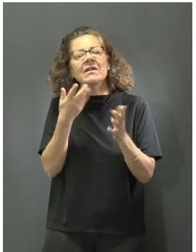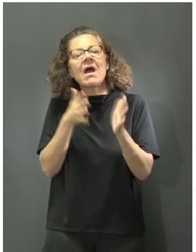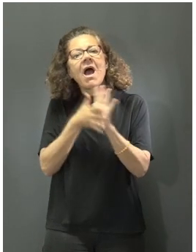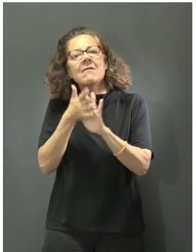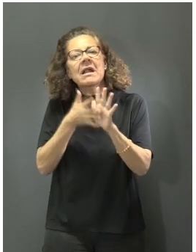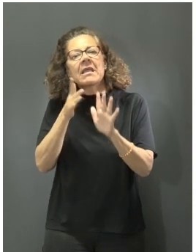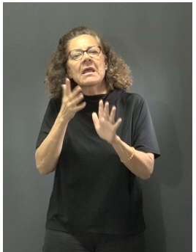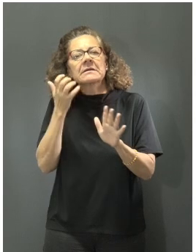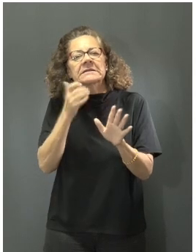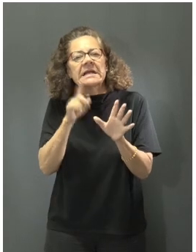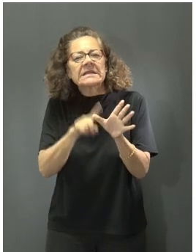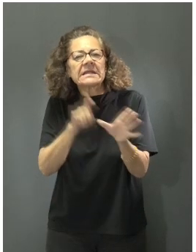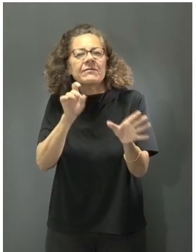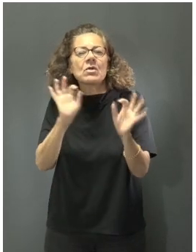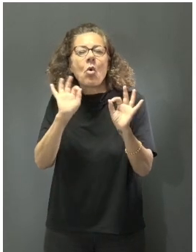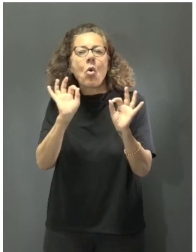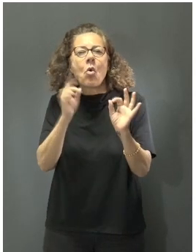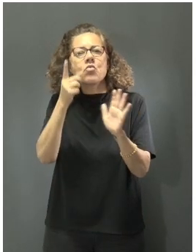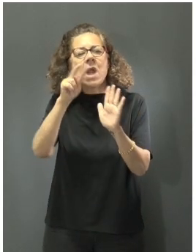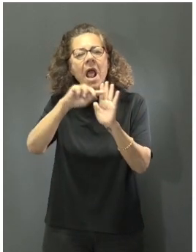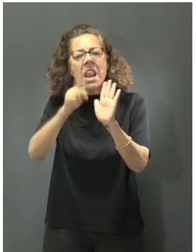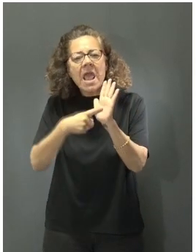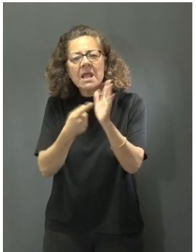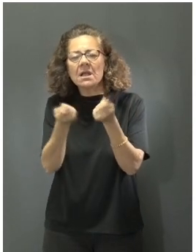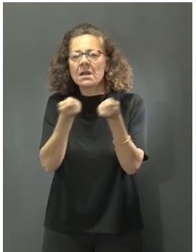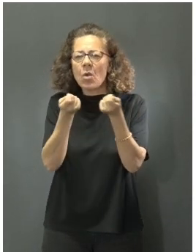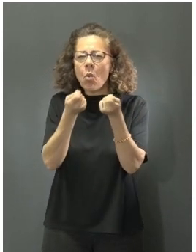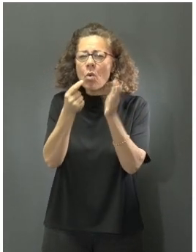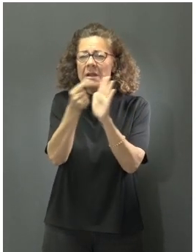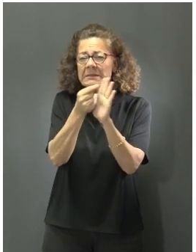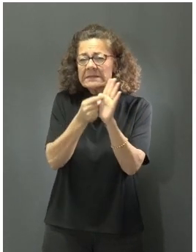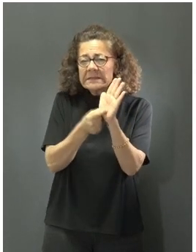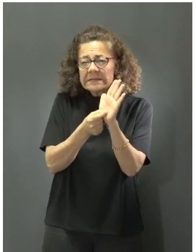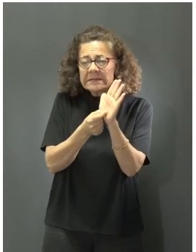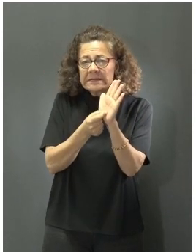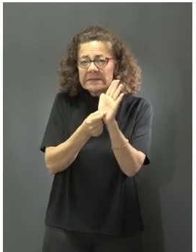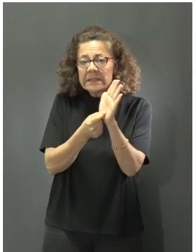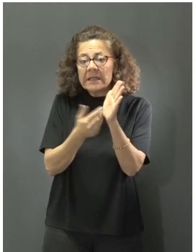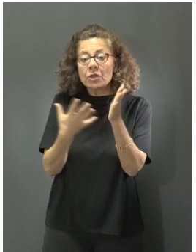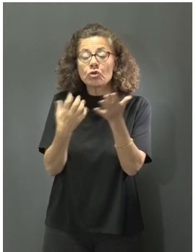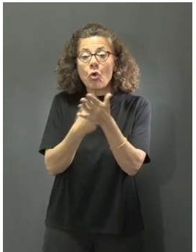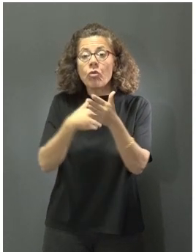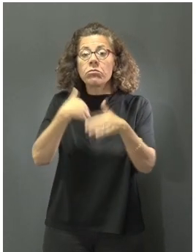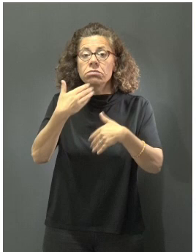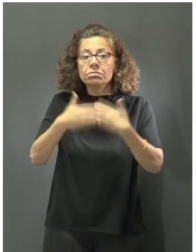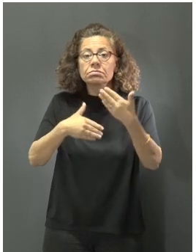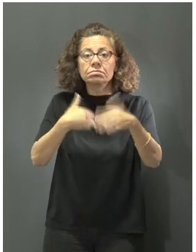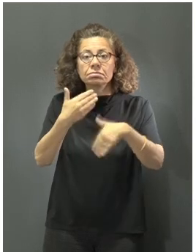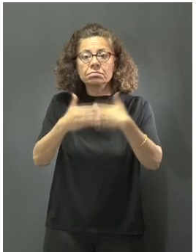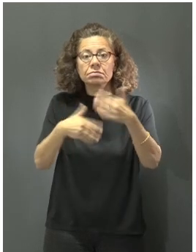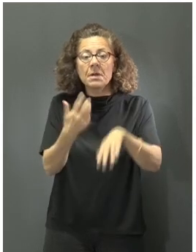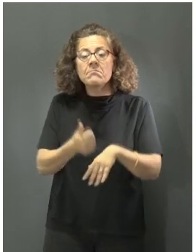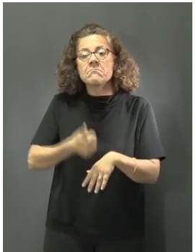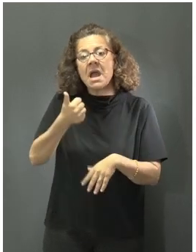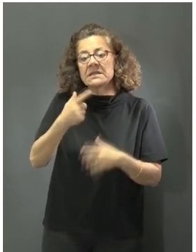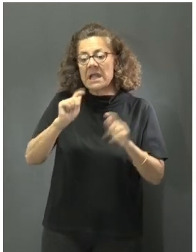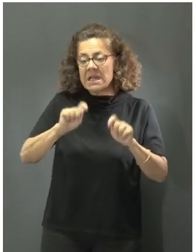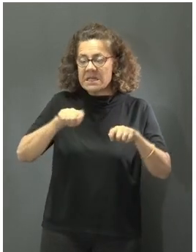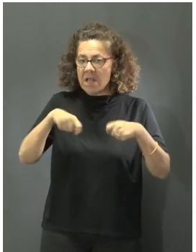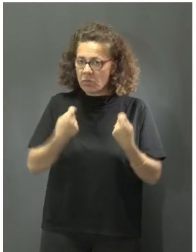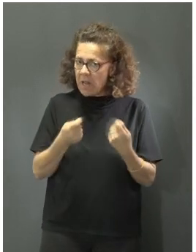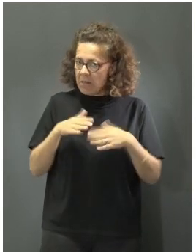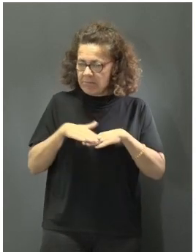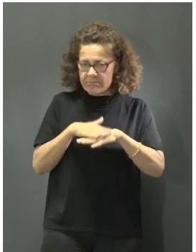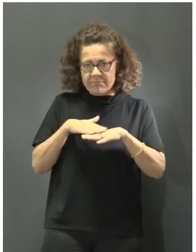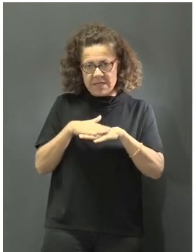excepcionalidades ni necesitáramos una ley que regule las cosas, sino que, bueno, pues que todo vaya siendo más natural de partida,